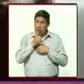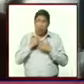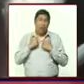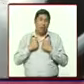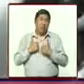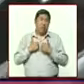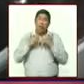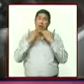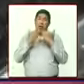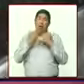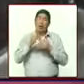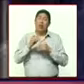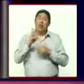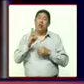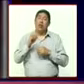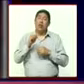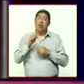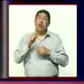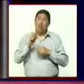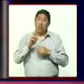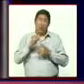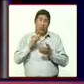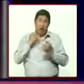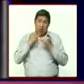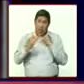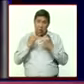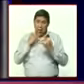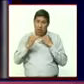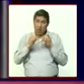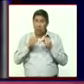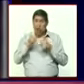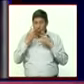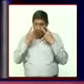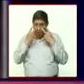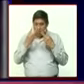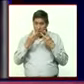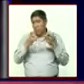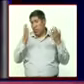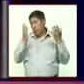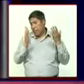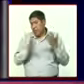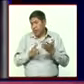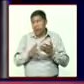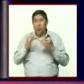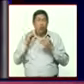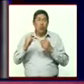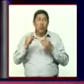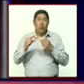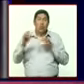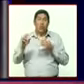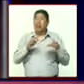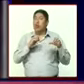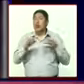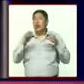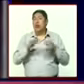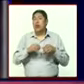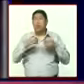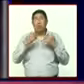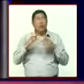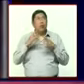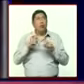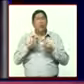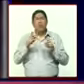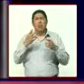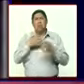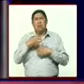bien, gracias, Walter. Estaremos al tanto de esta información. Entonces, como podemos apreciar, por menos ha reducido un poco con relación a la víspera, pero han